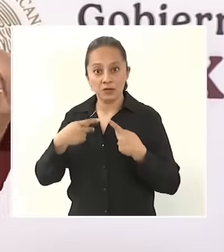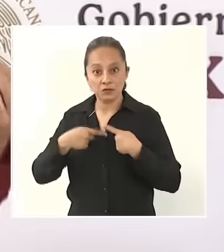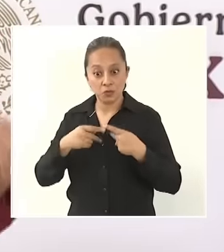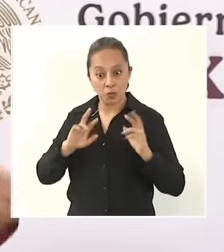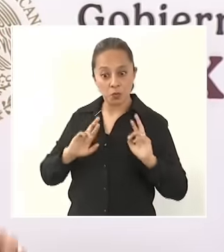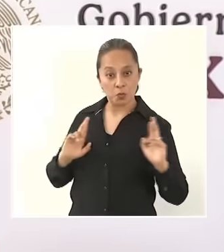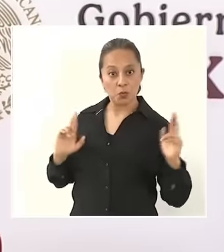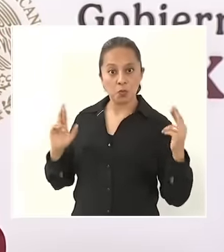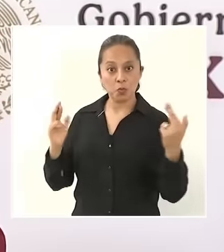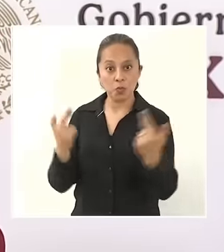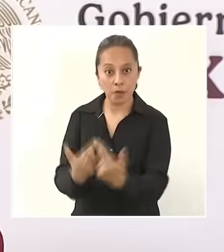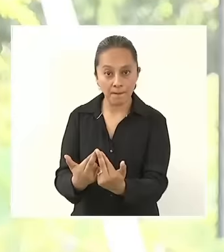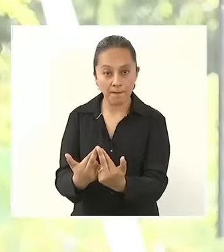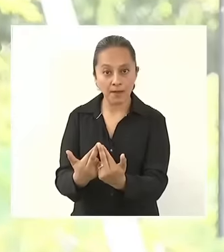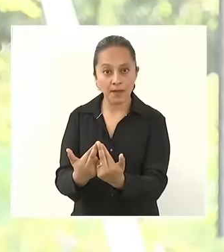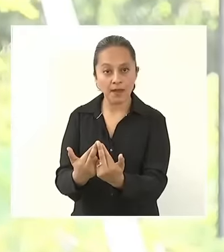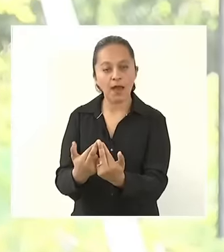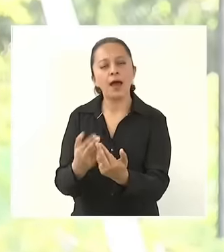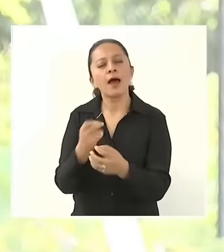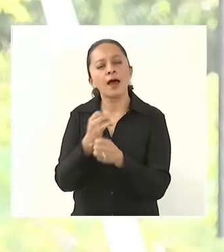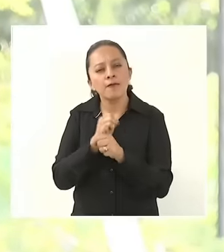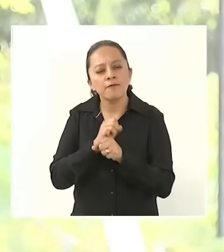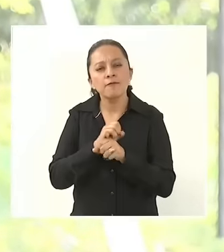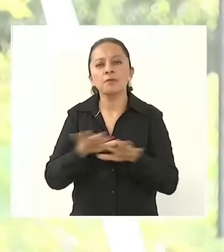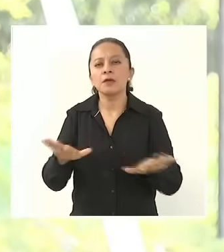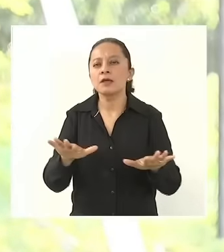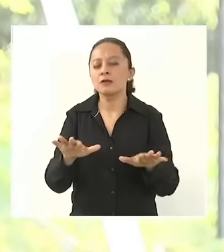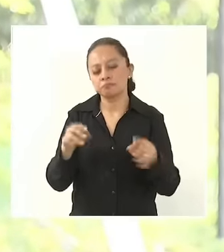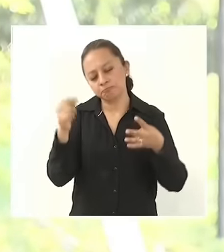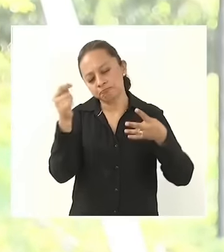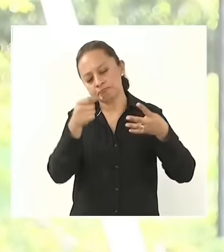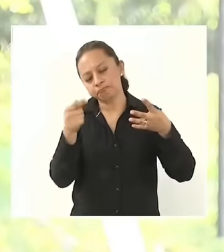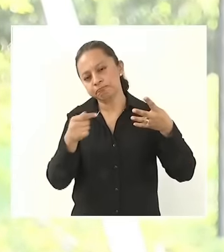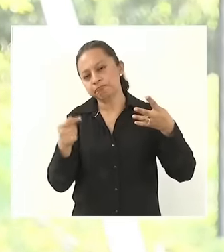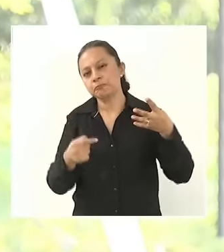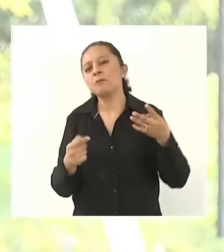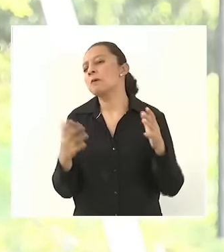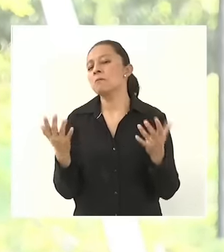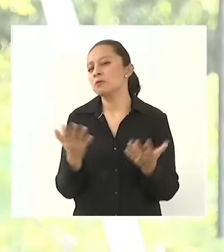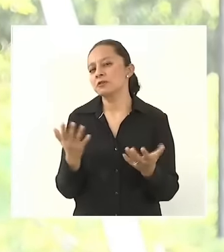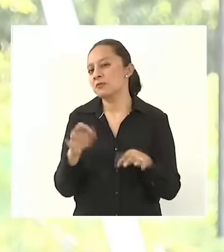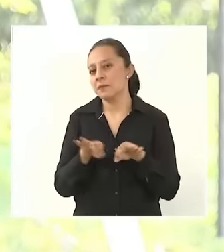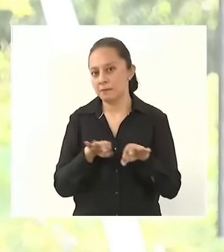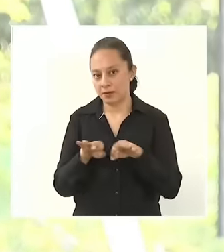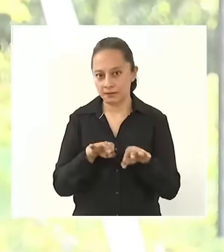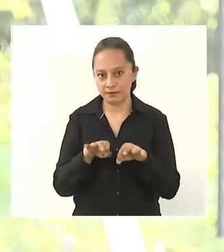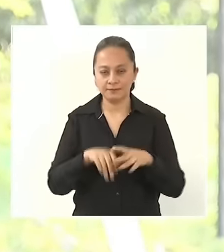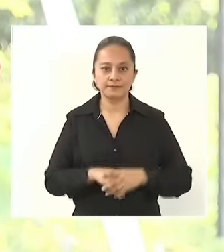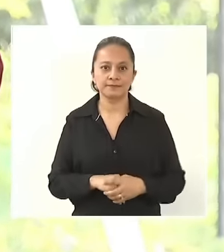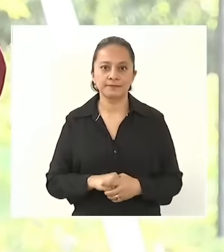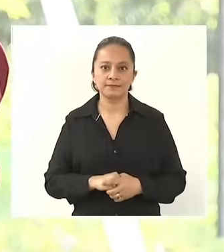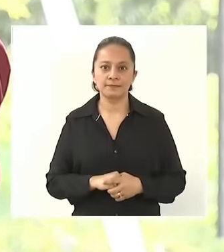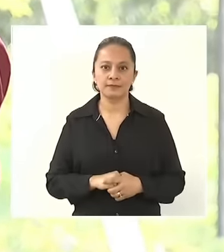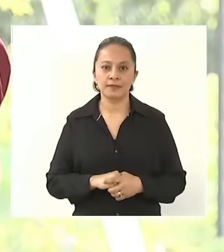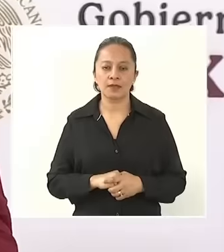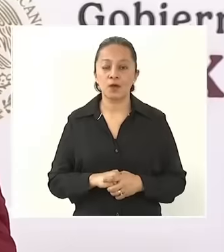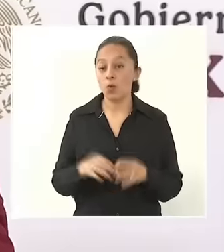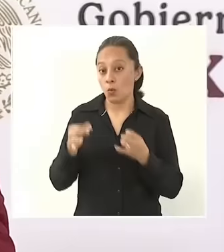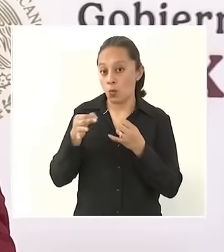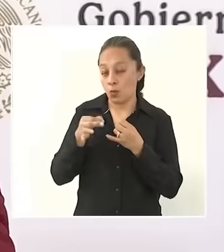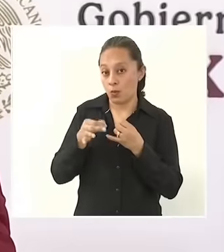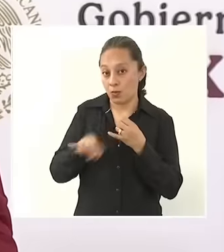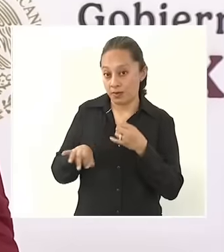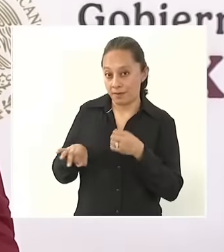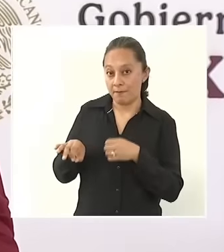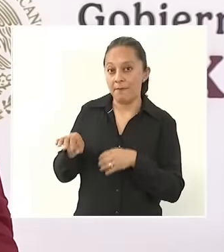para informar qué es lo que vamos a hacer en los próximos años. Cuando estuve aquí la última vez fue con